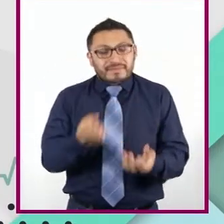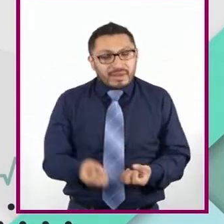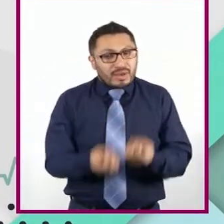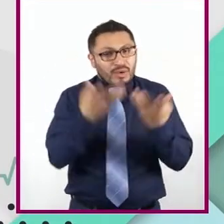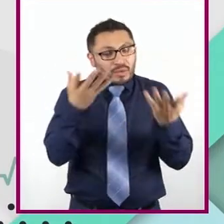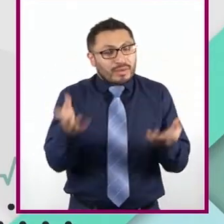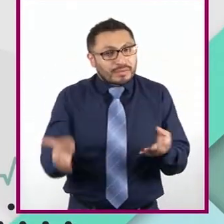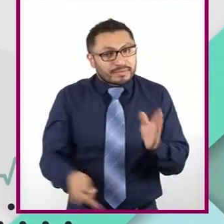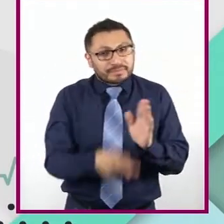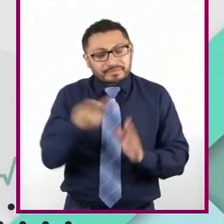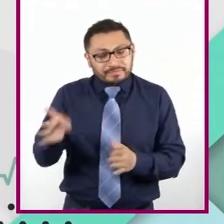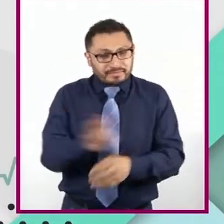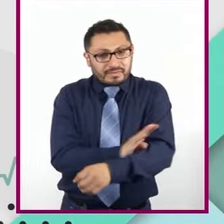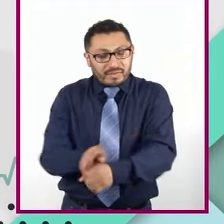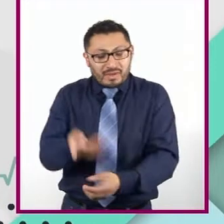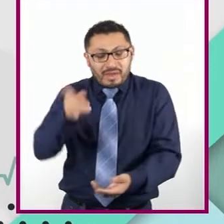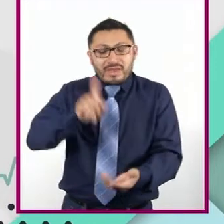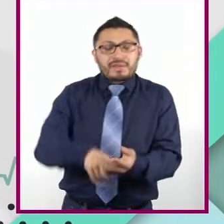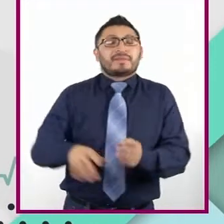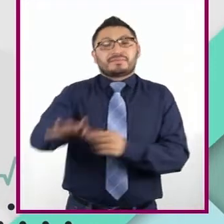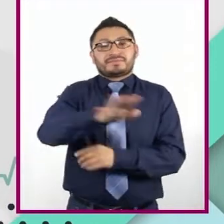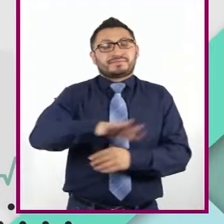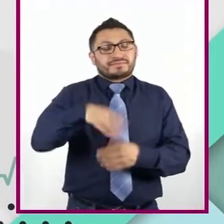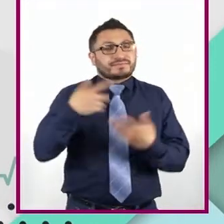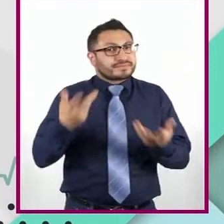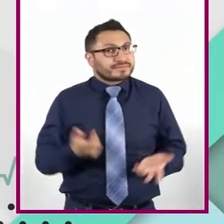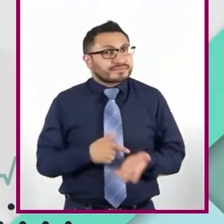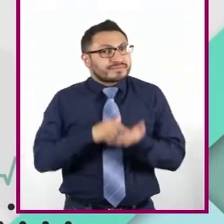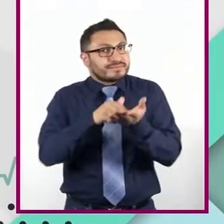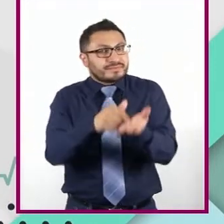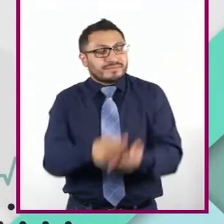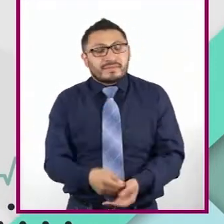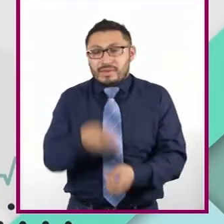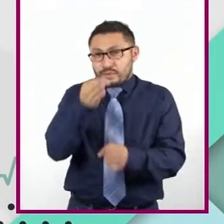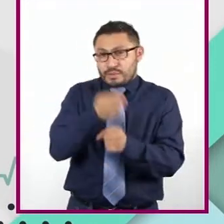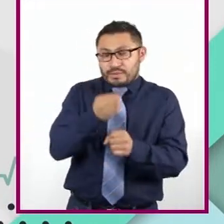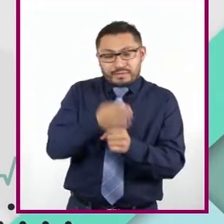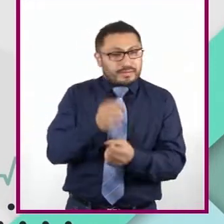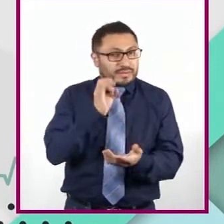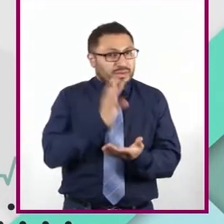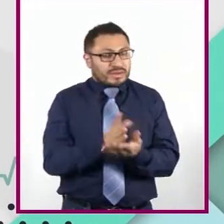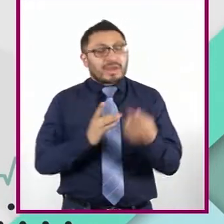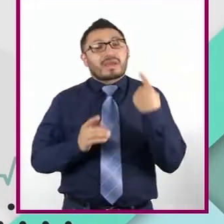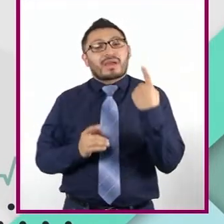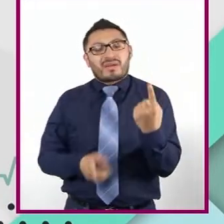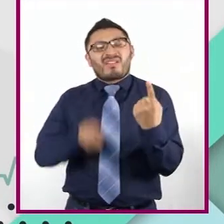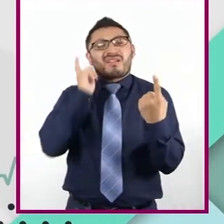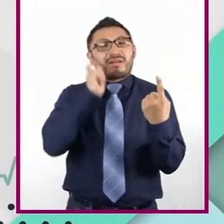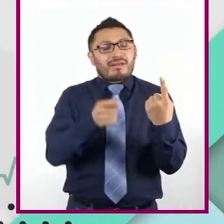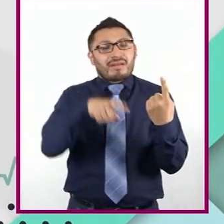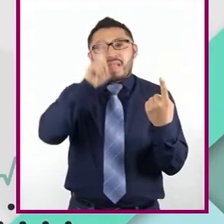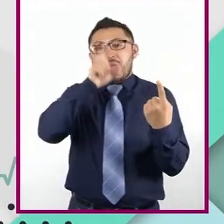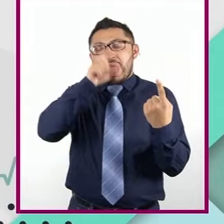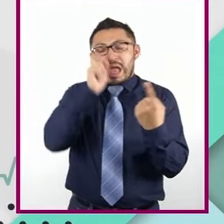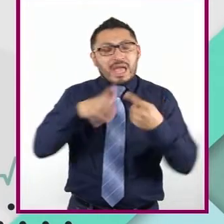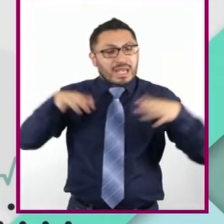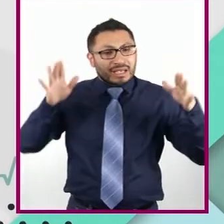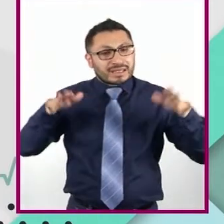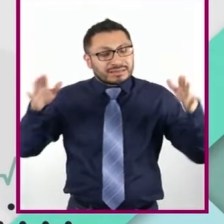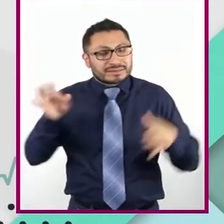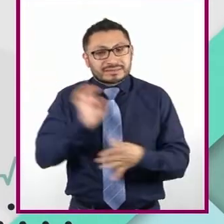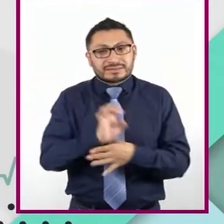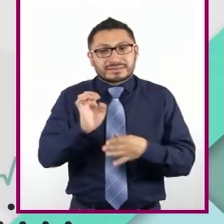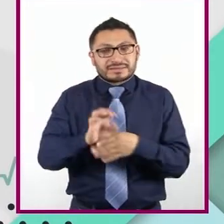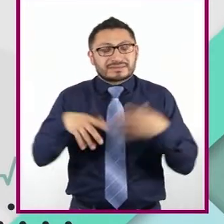eventos favorables hay en el espacio muestral. En este caso, solo hay uno, que es águila.